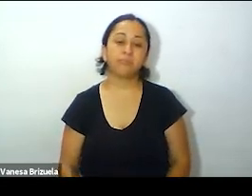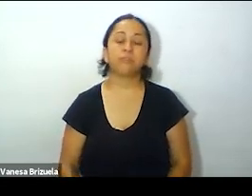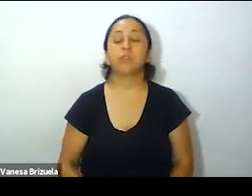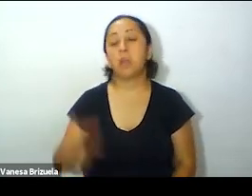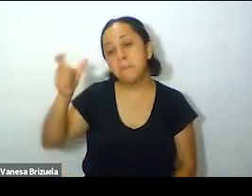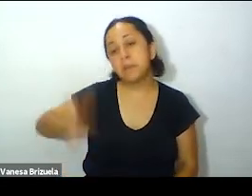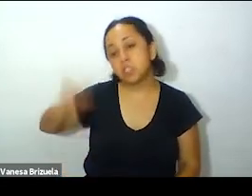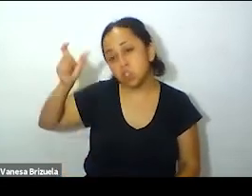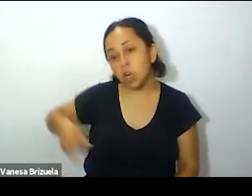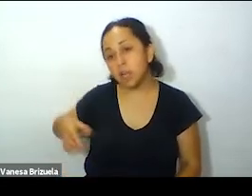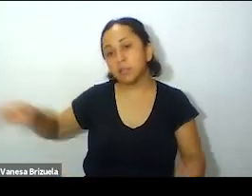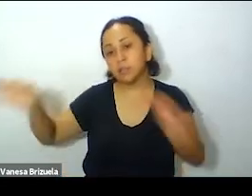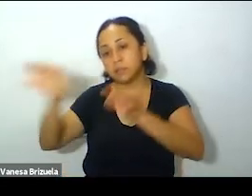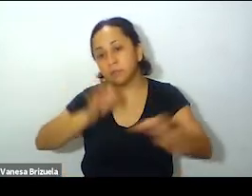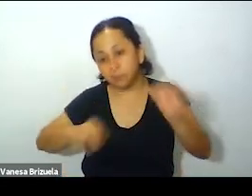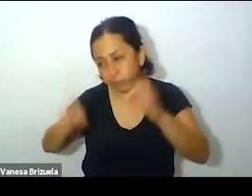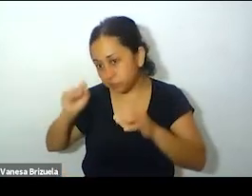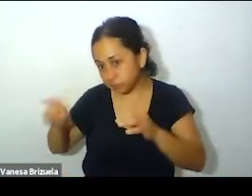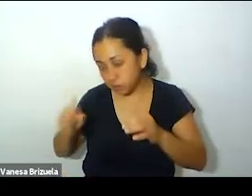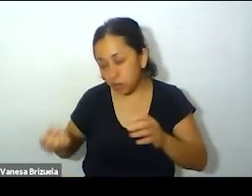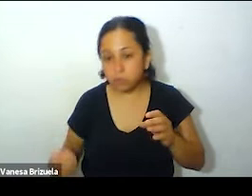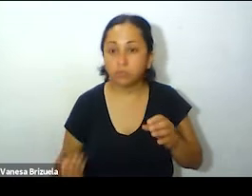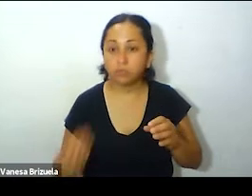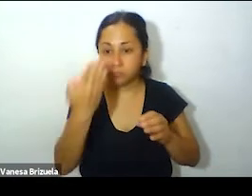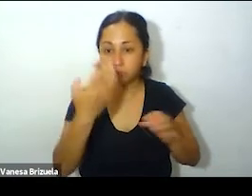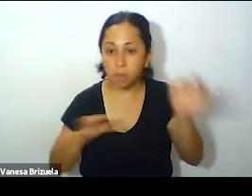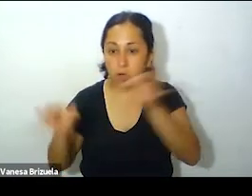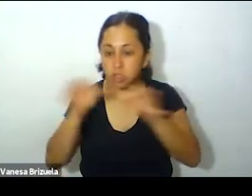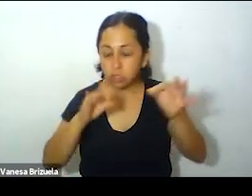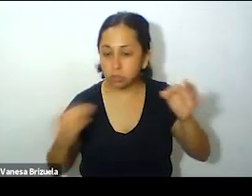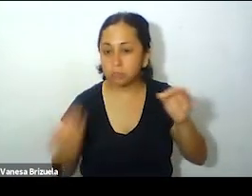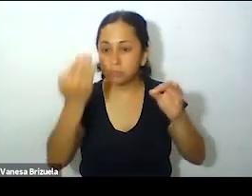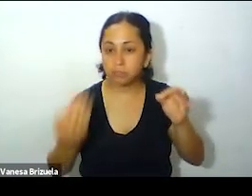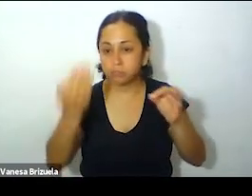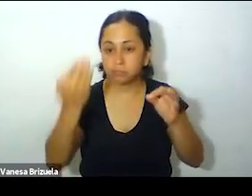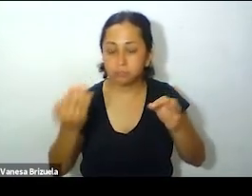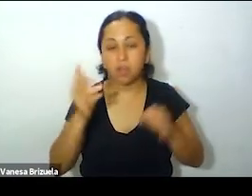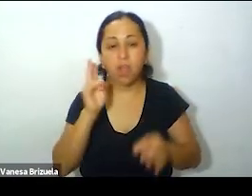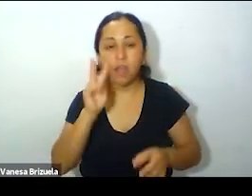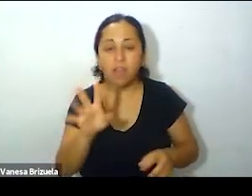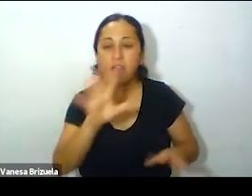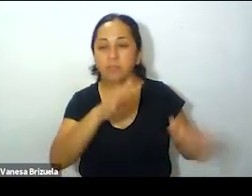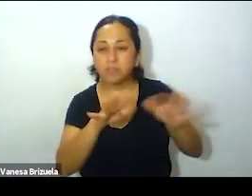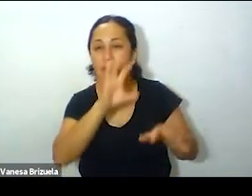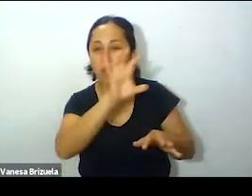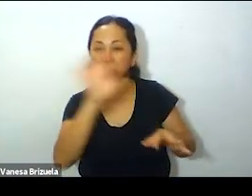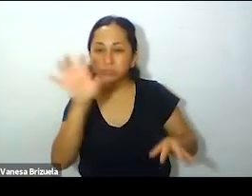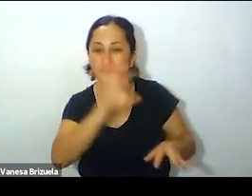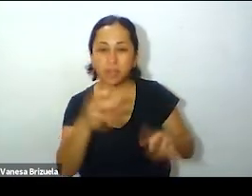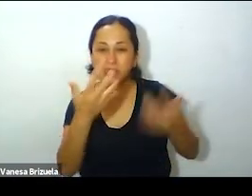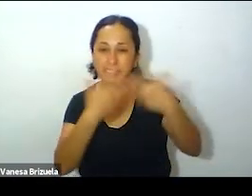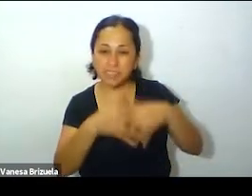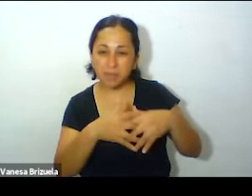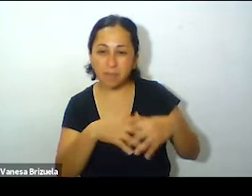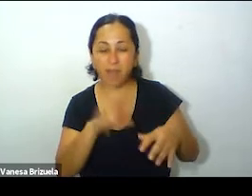personas diseñadoras o ilustradores suben sus proyectos, entonces vemos más o menos el